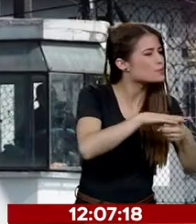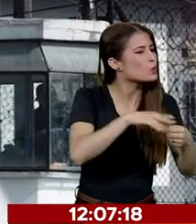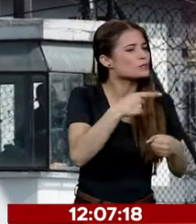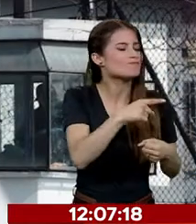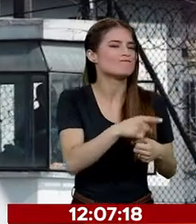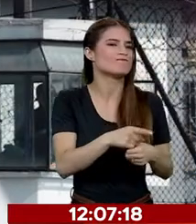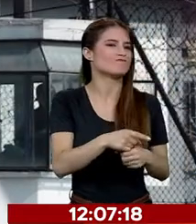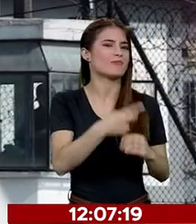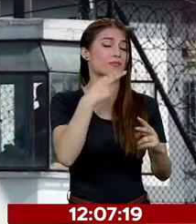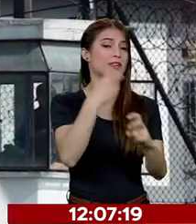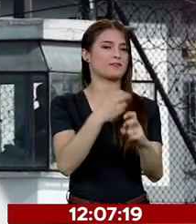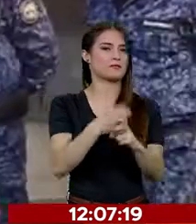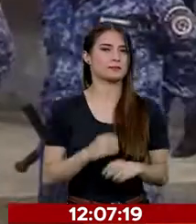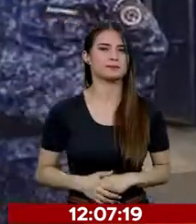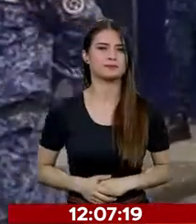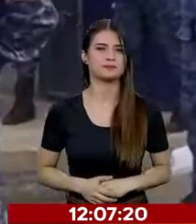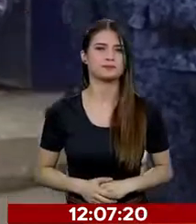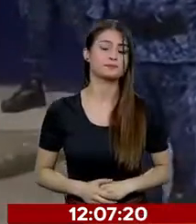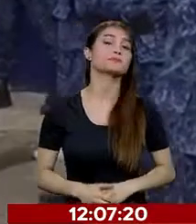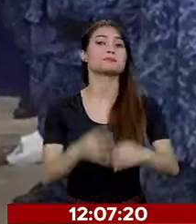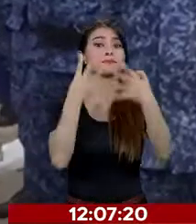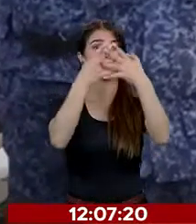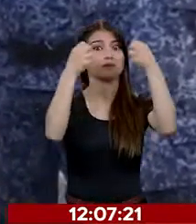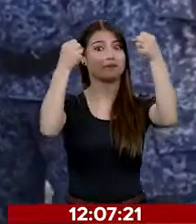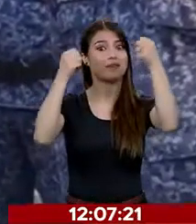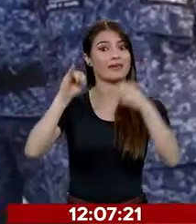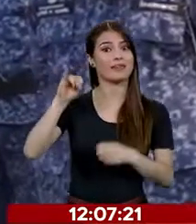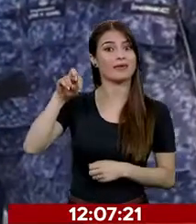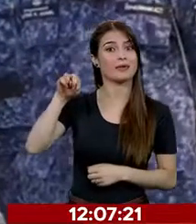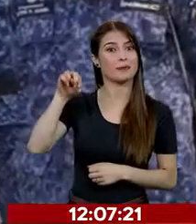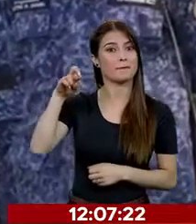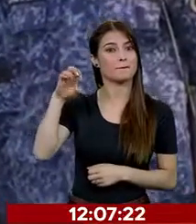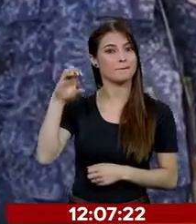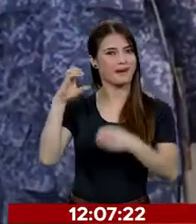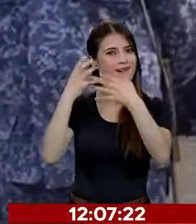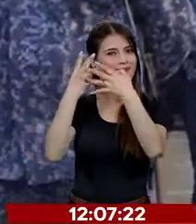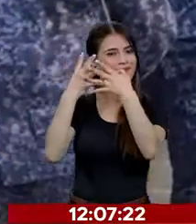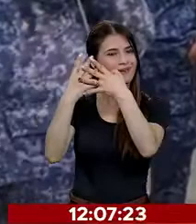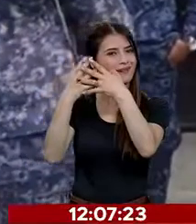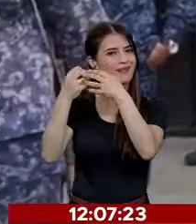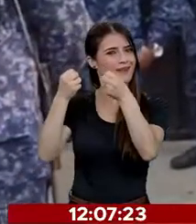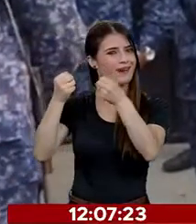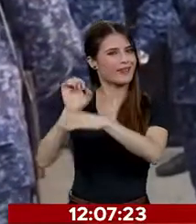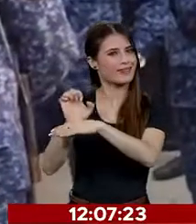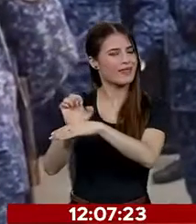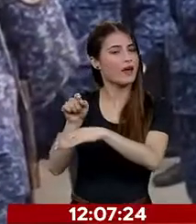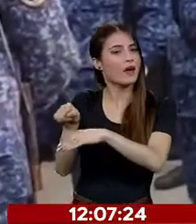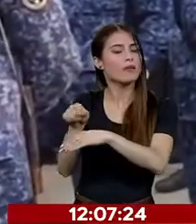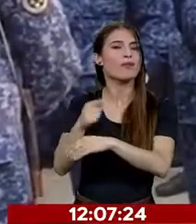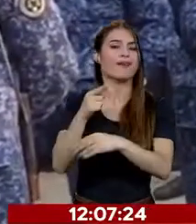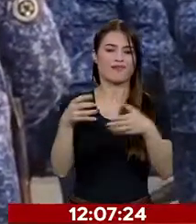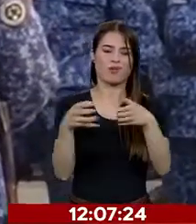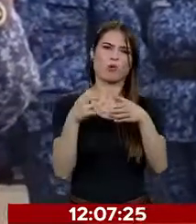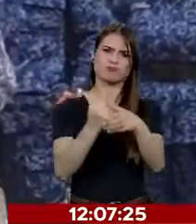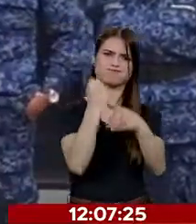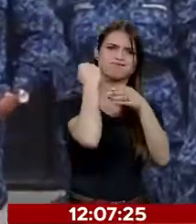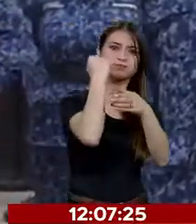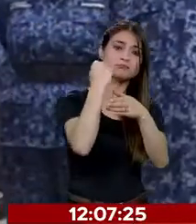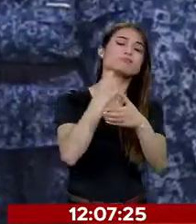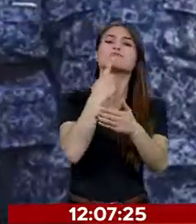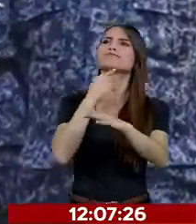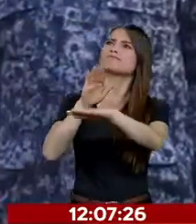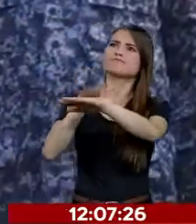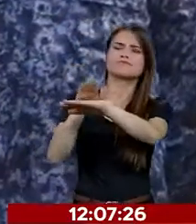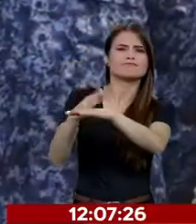Sindicato del IMPEC. Hacemos un llamado a la solidaridad y apoyo de los entes gubernamentales. Informamos